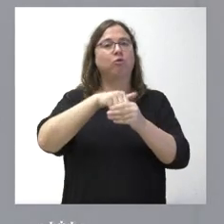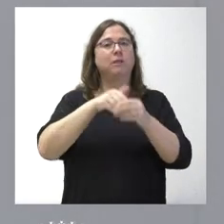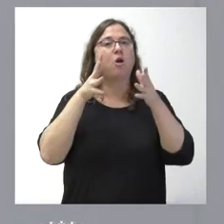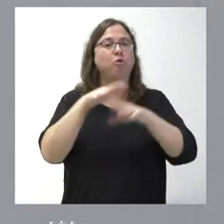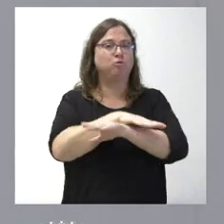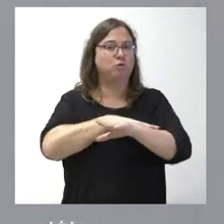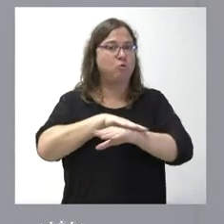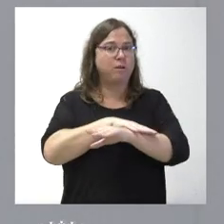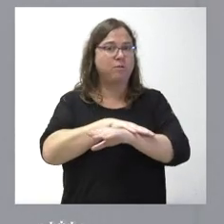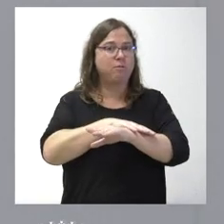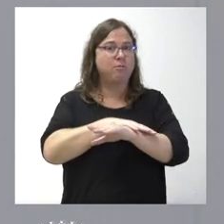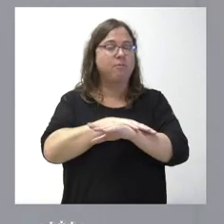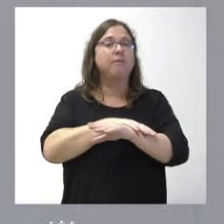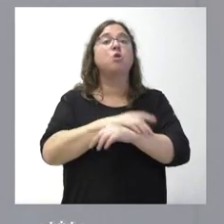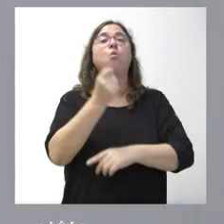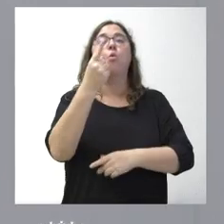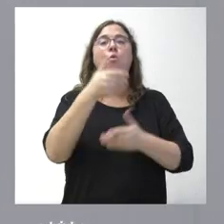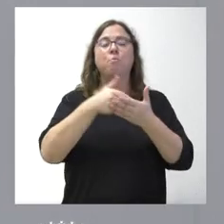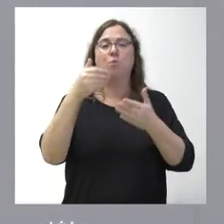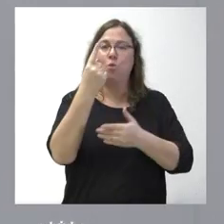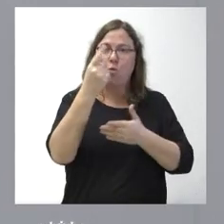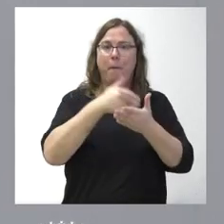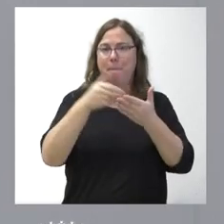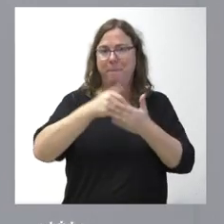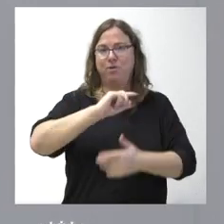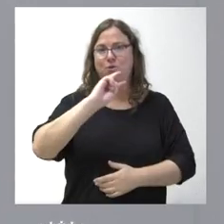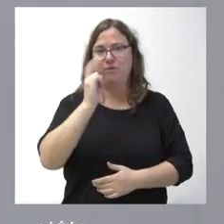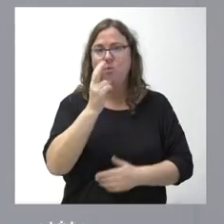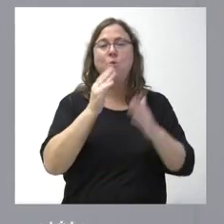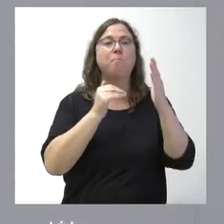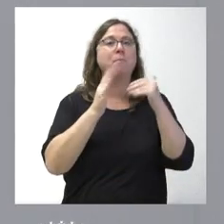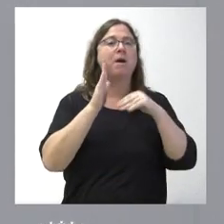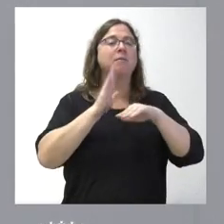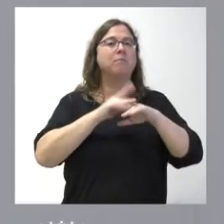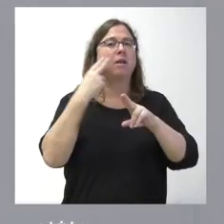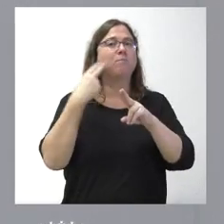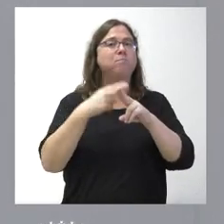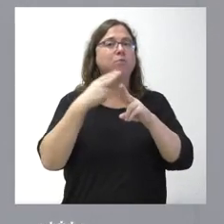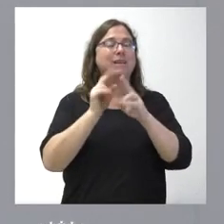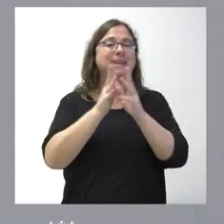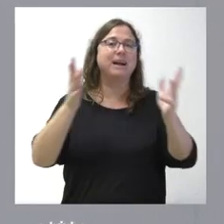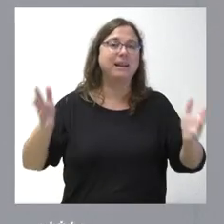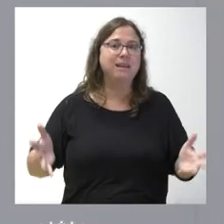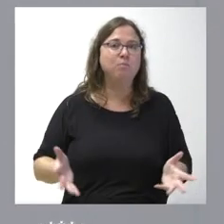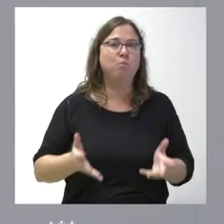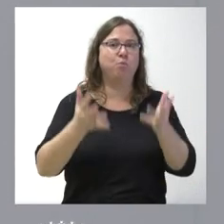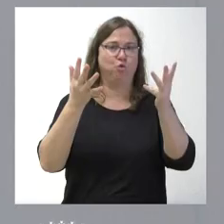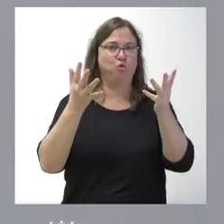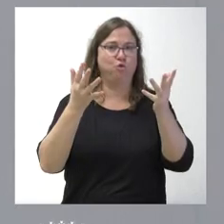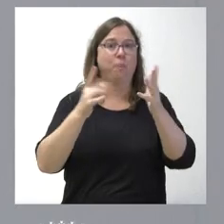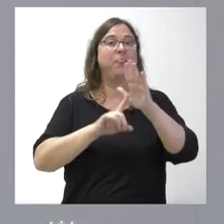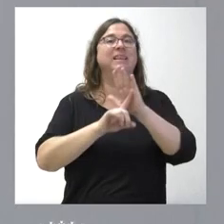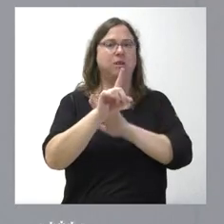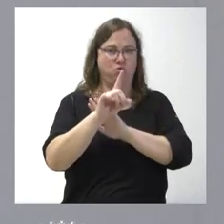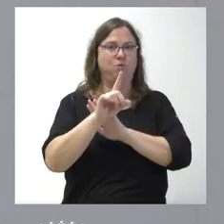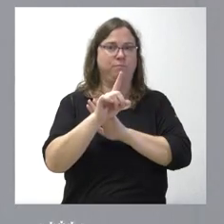gobierno se destina más de 1 millón de euros hacia las políticas de impulso de desarrollo